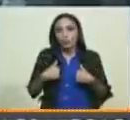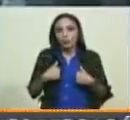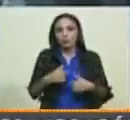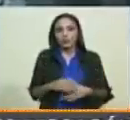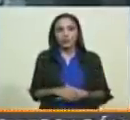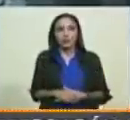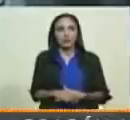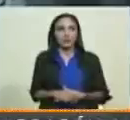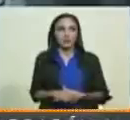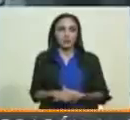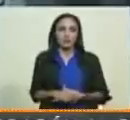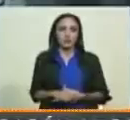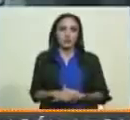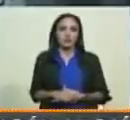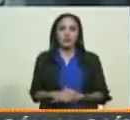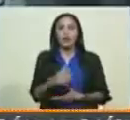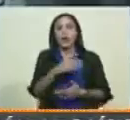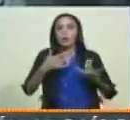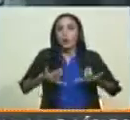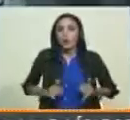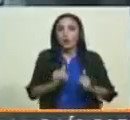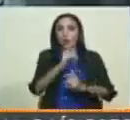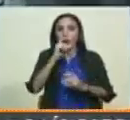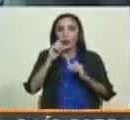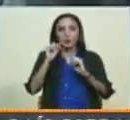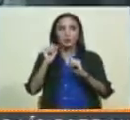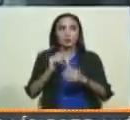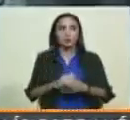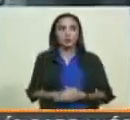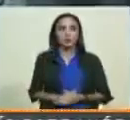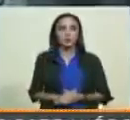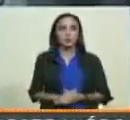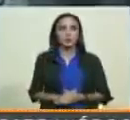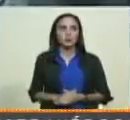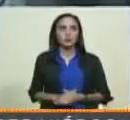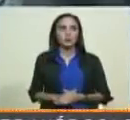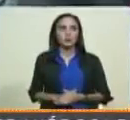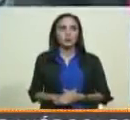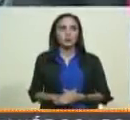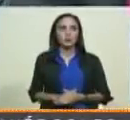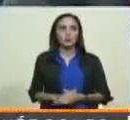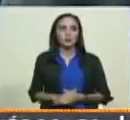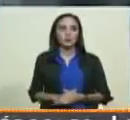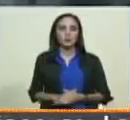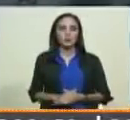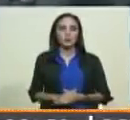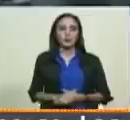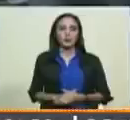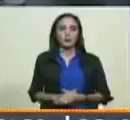este hijo del comandante Chávez que dejó aquí defendiendo su legado.